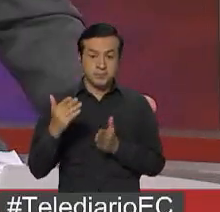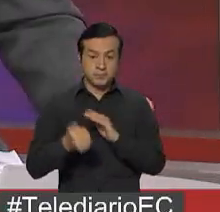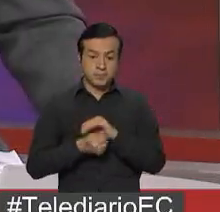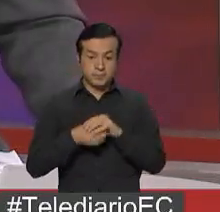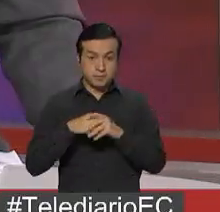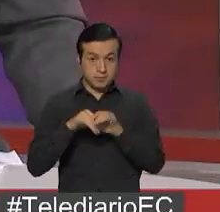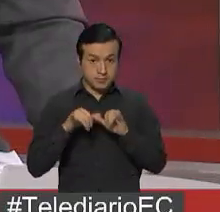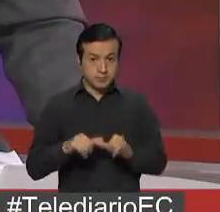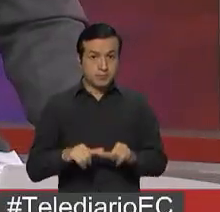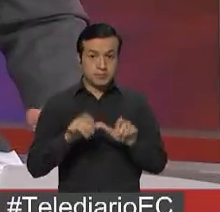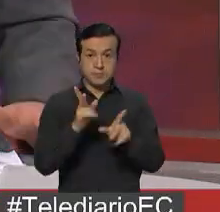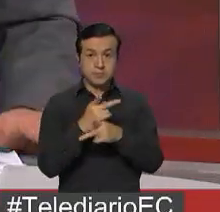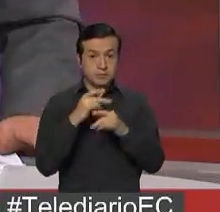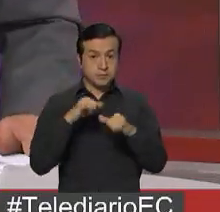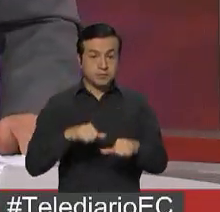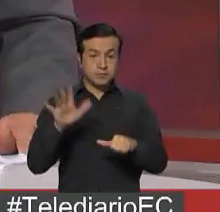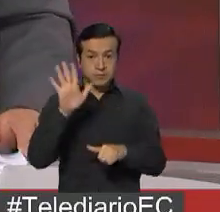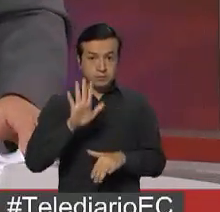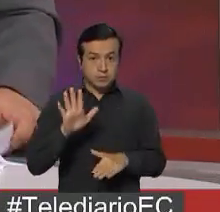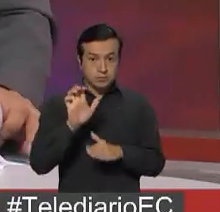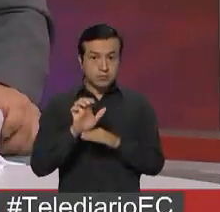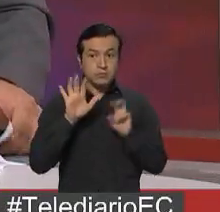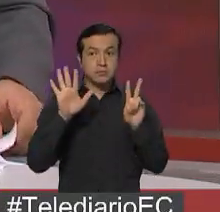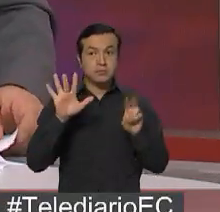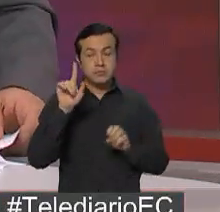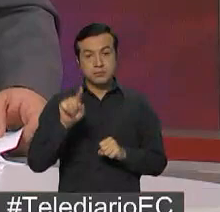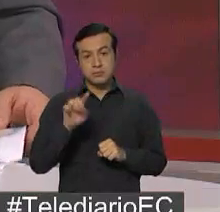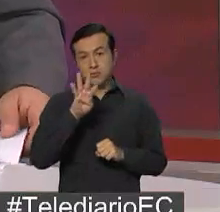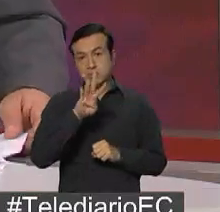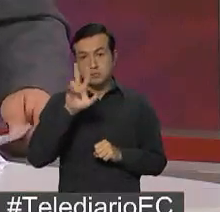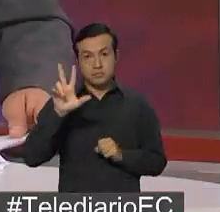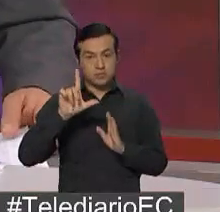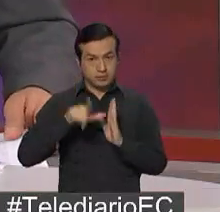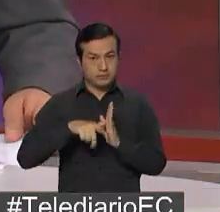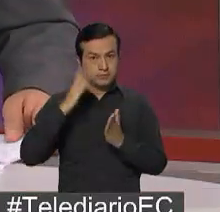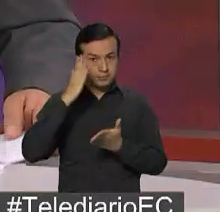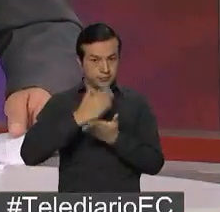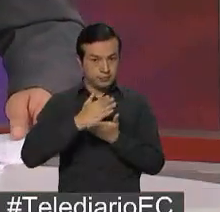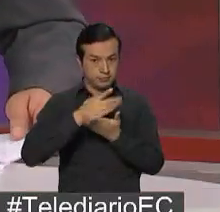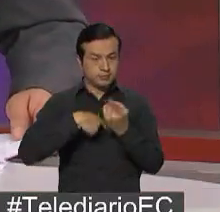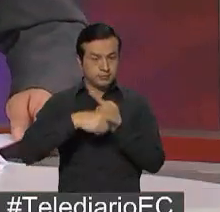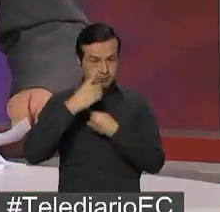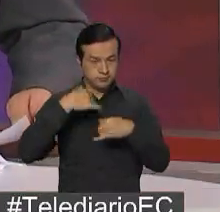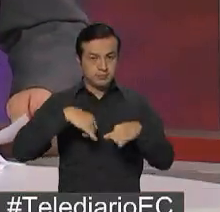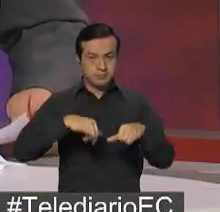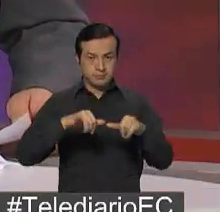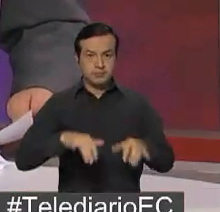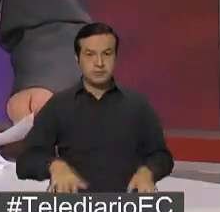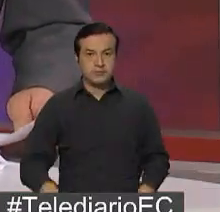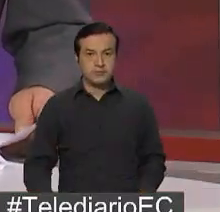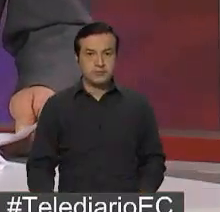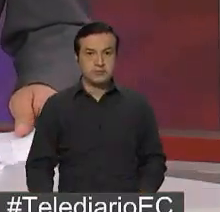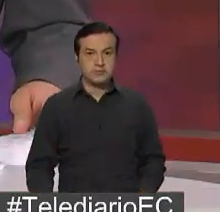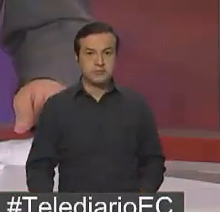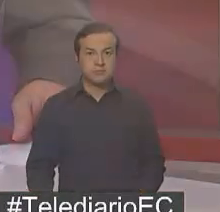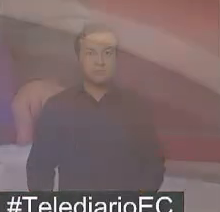confinamiento para el sector productivo nacional 7 de la mañana 43 minutos vamos a una pausa regresamos en breve